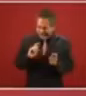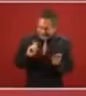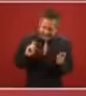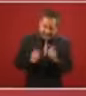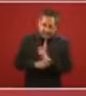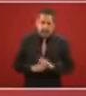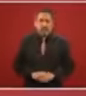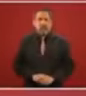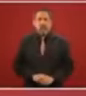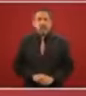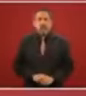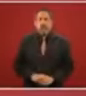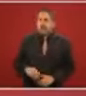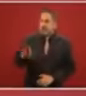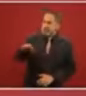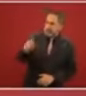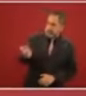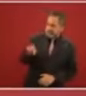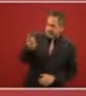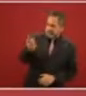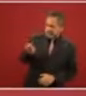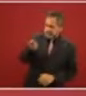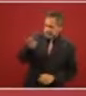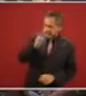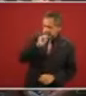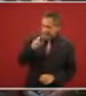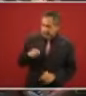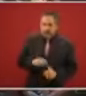En este mismo sentido, presidente, preguntarle